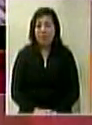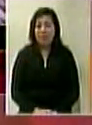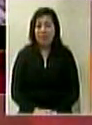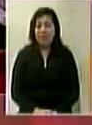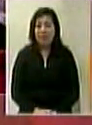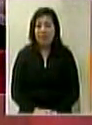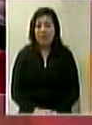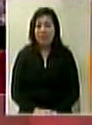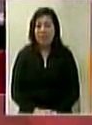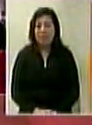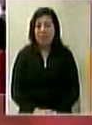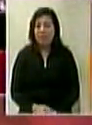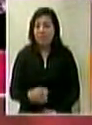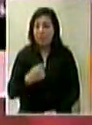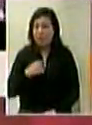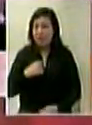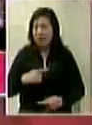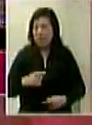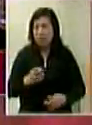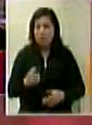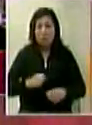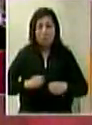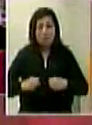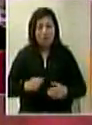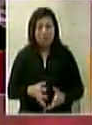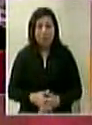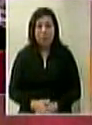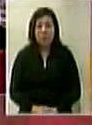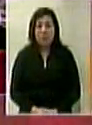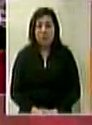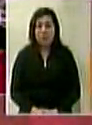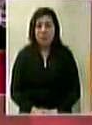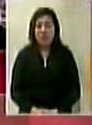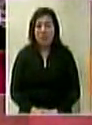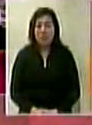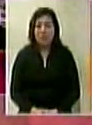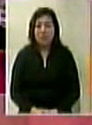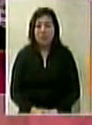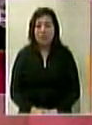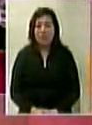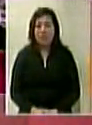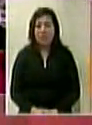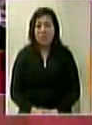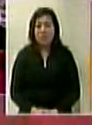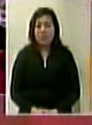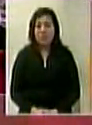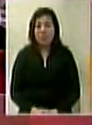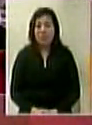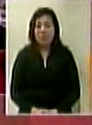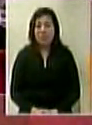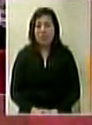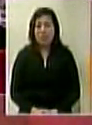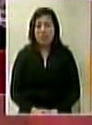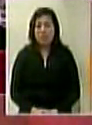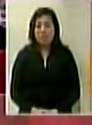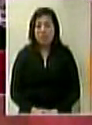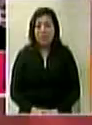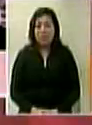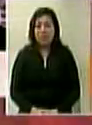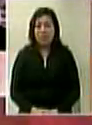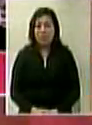penales? ¿Acaso no dirigía a su movimiento no cacerista, que nosotros lo condenamos por ser un movimiento fascista, por ser